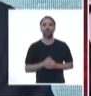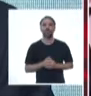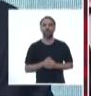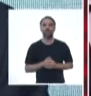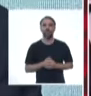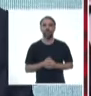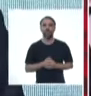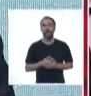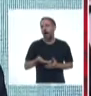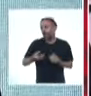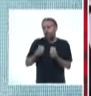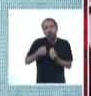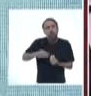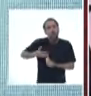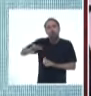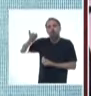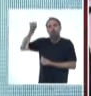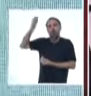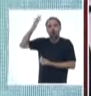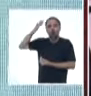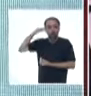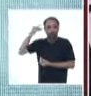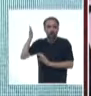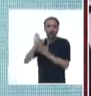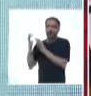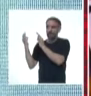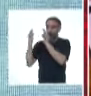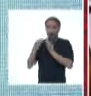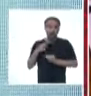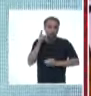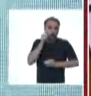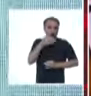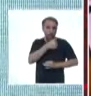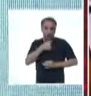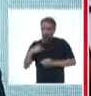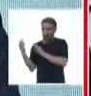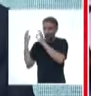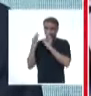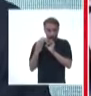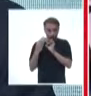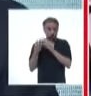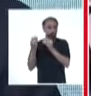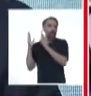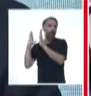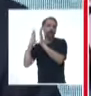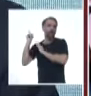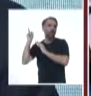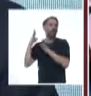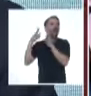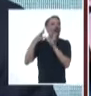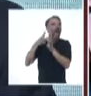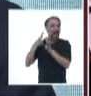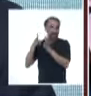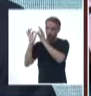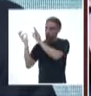estabilidad económica eso es lo que estamos buscando para que podamos desarrollar nuestra vida cotidiana no para que podamos trabajar tener